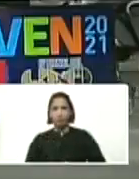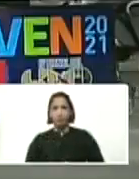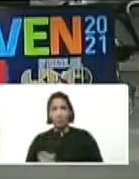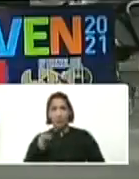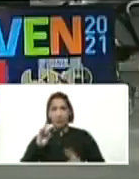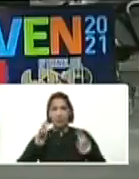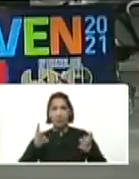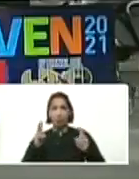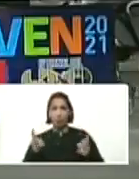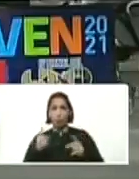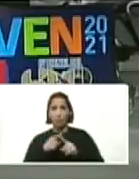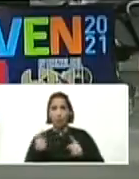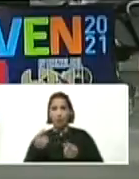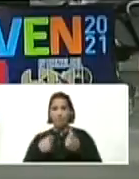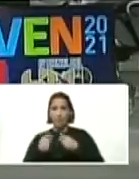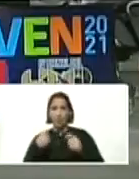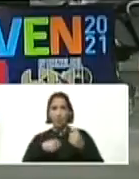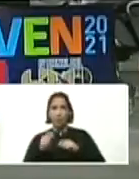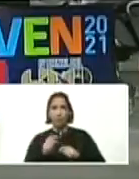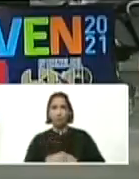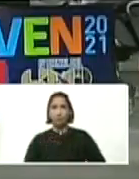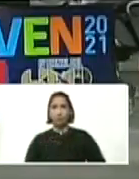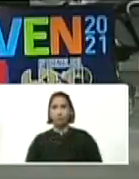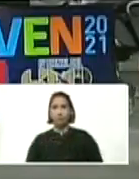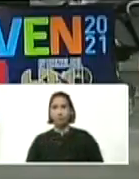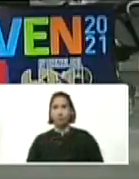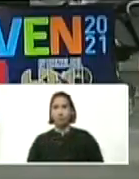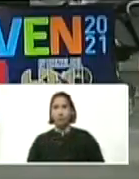títulos para la venta, dice aquí.